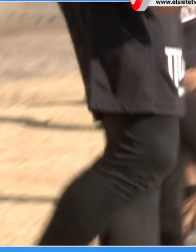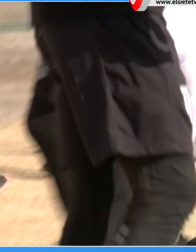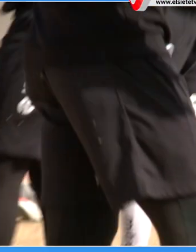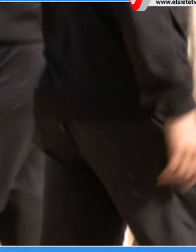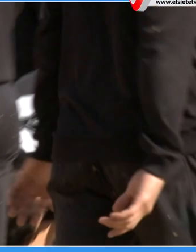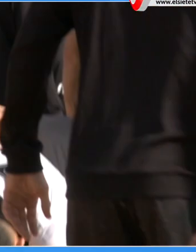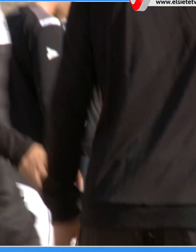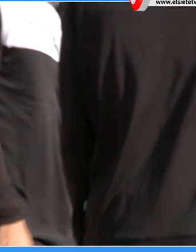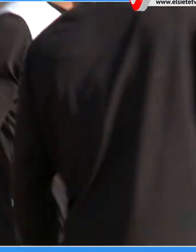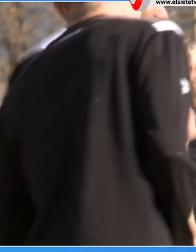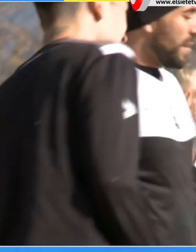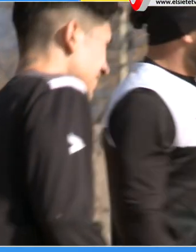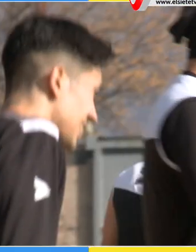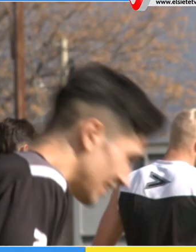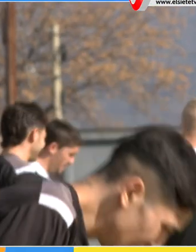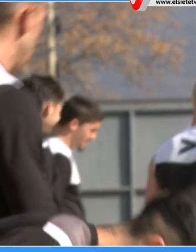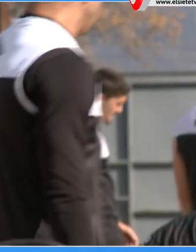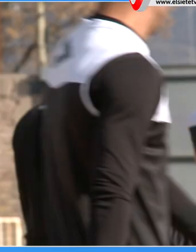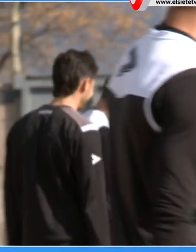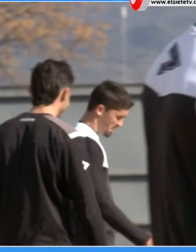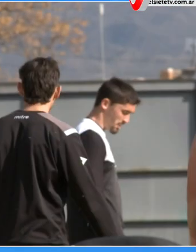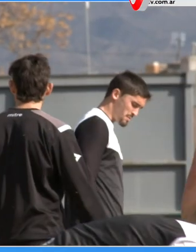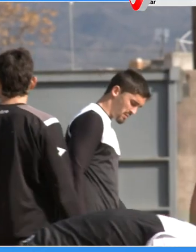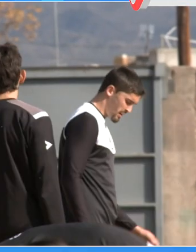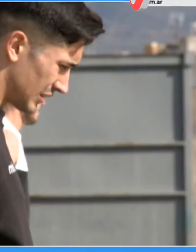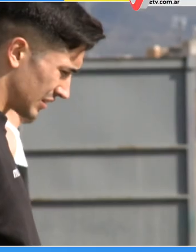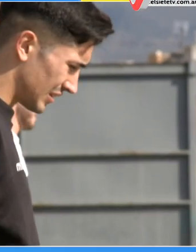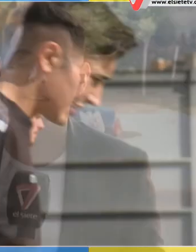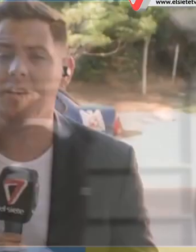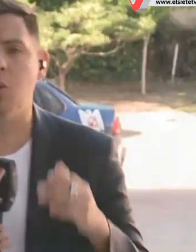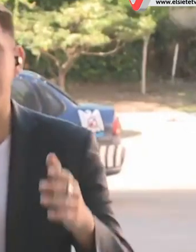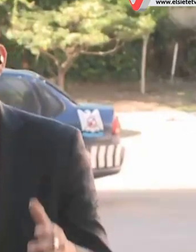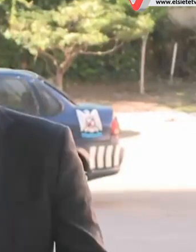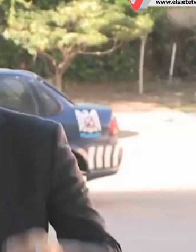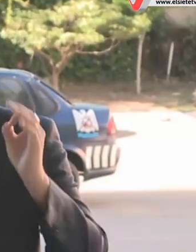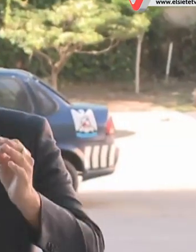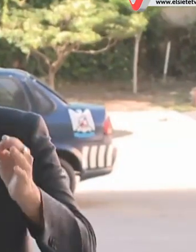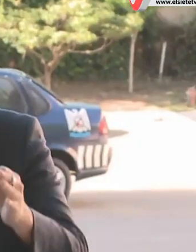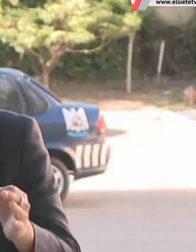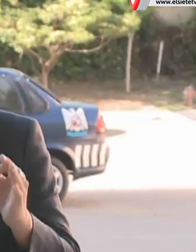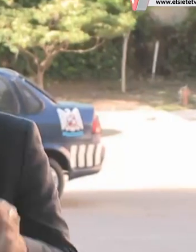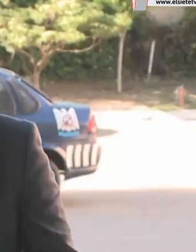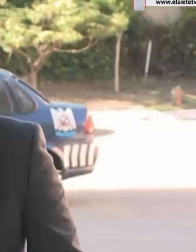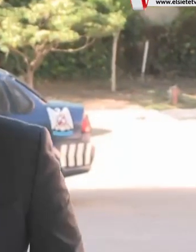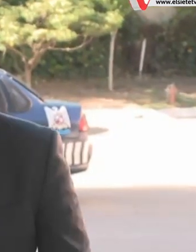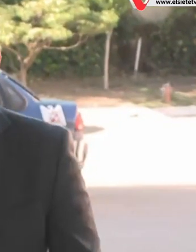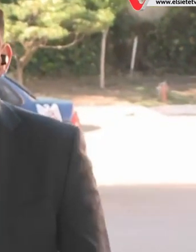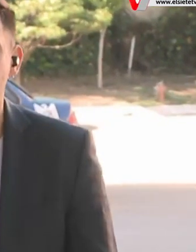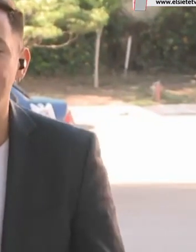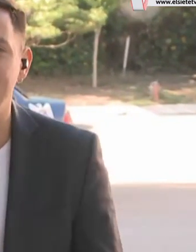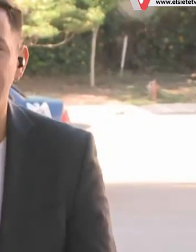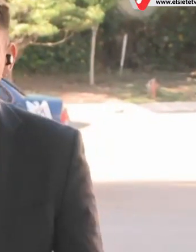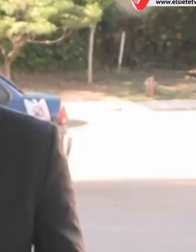Néstor majul entonces con los detalles de este operativo que se va a desarrollar teniendo en cuenta este gran clásico que se viene para